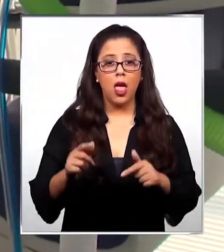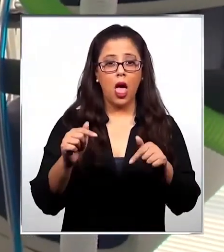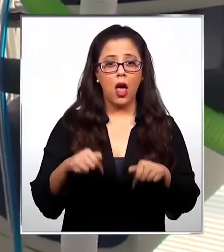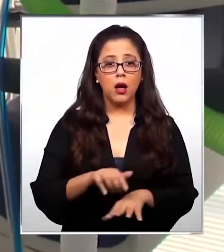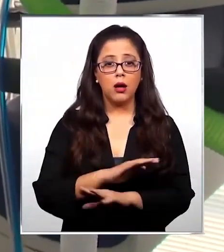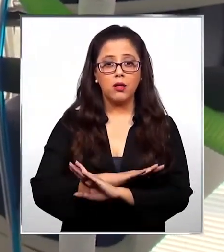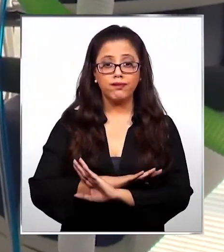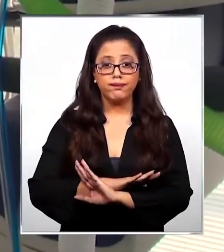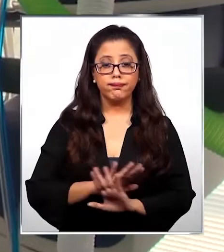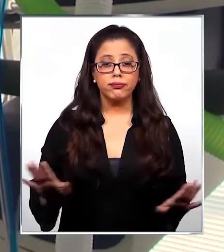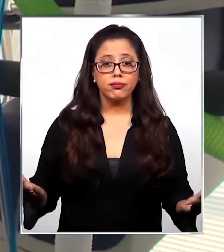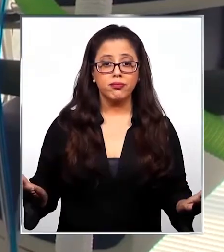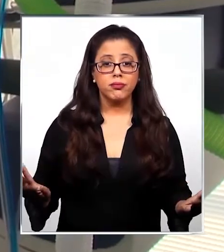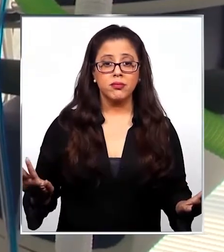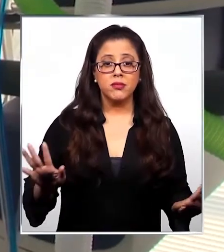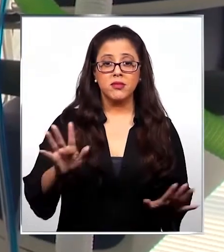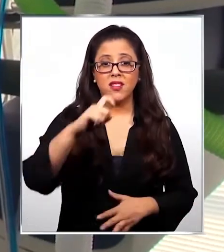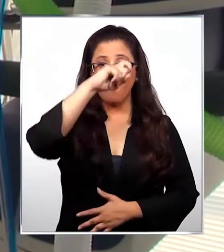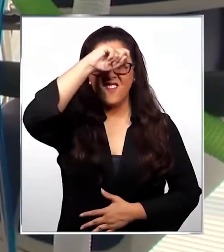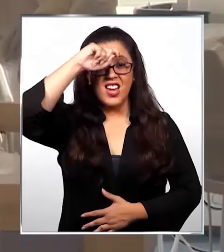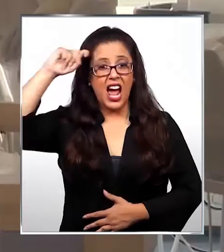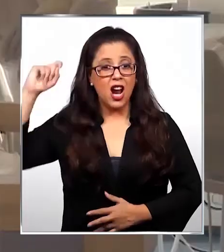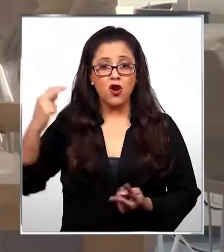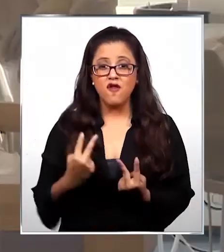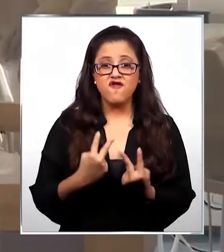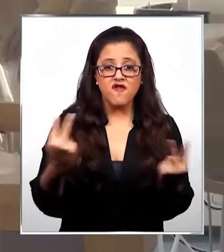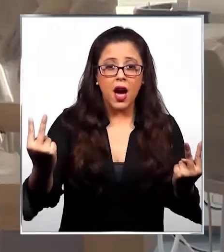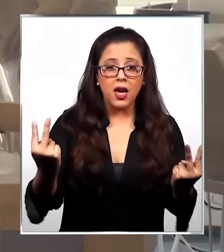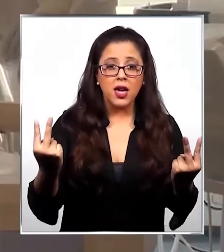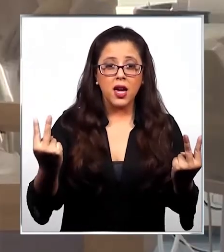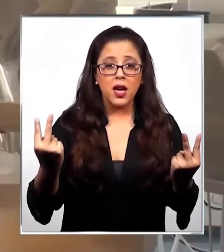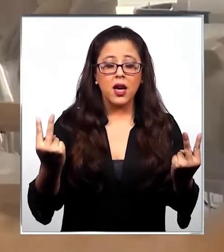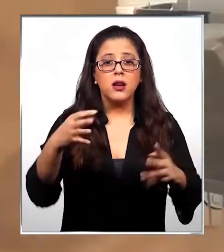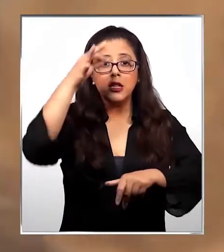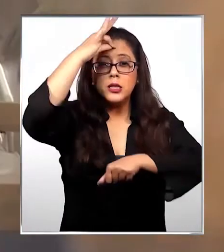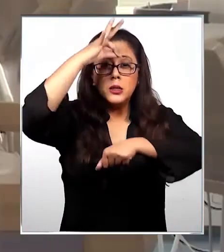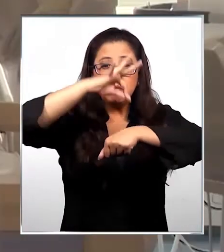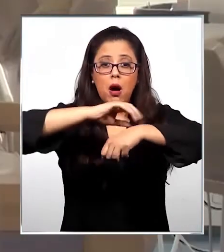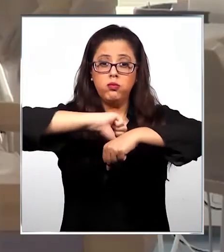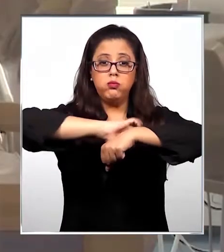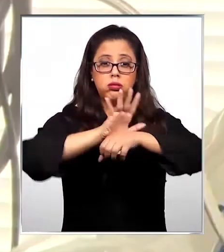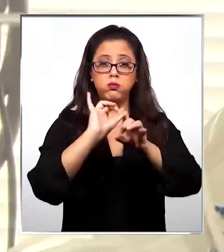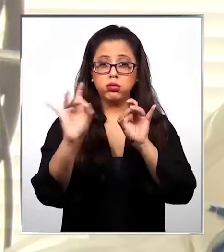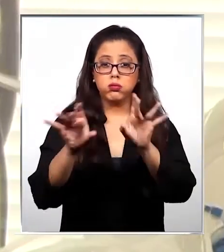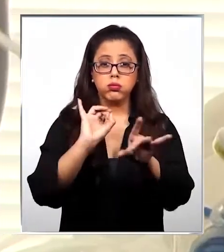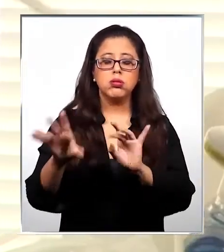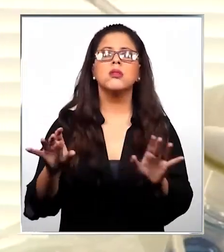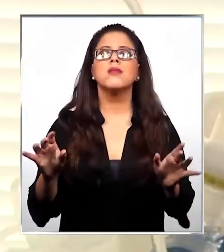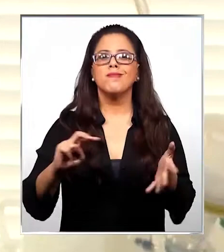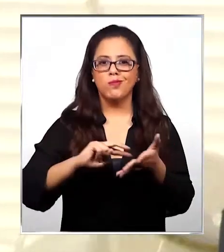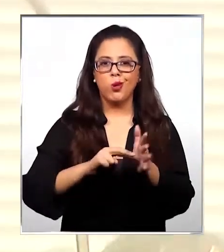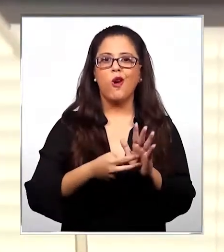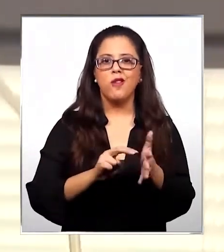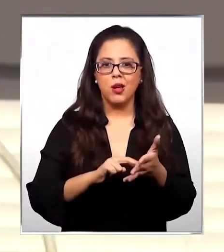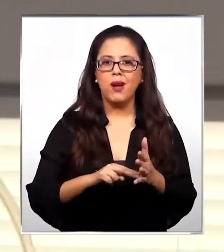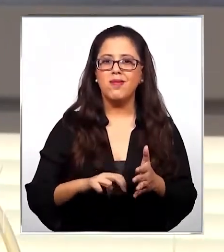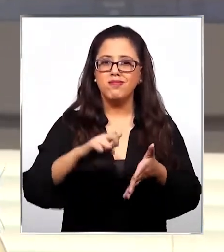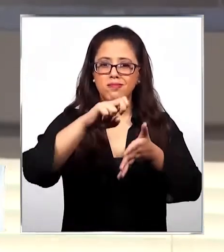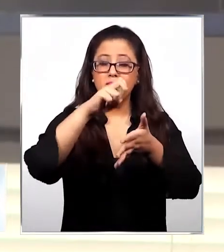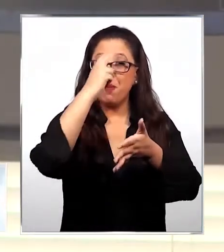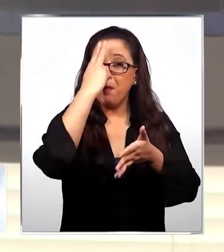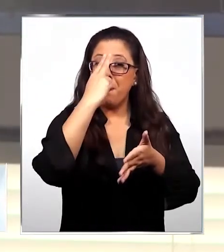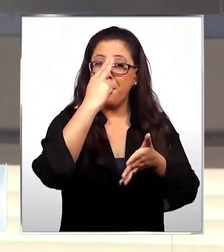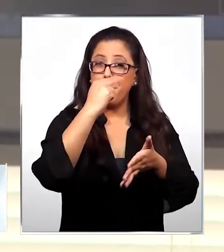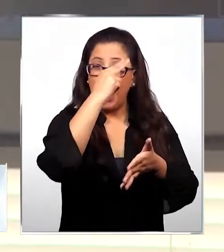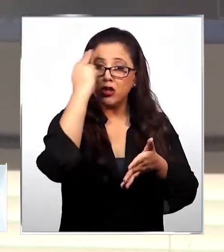Ahora que terminó el verano con sus viajes de vacaciones, los contagios de COVID-19 muestran un grave problema. Marzo ha sido el